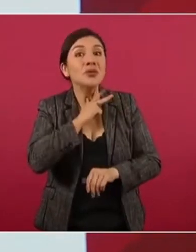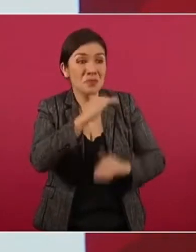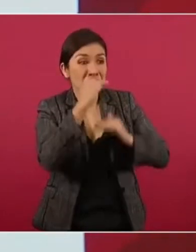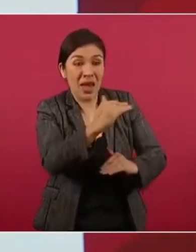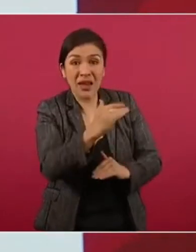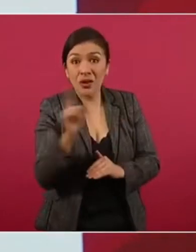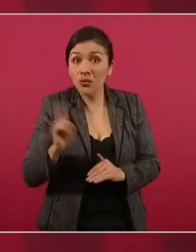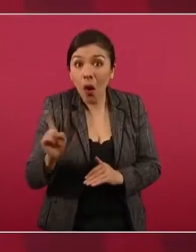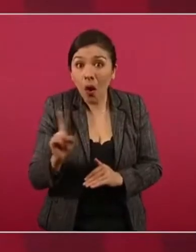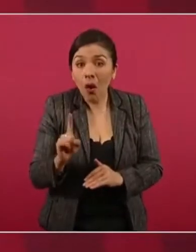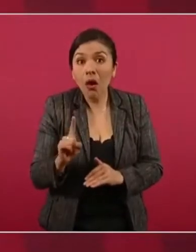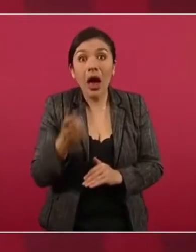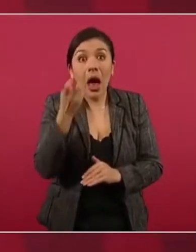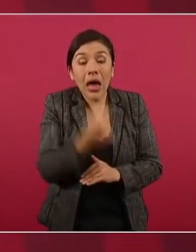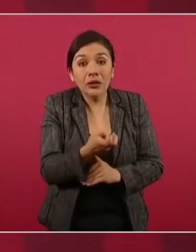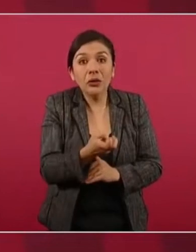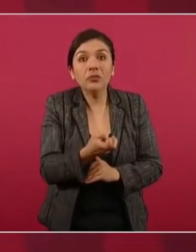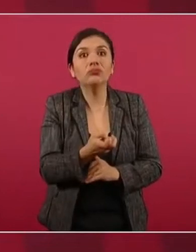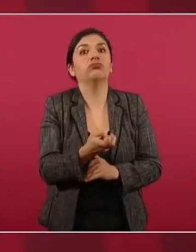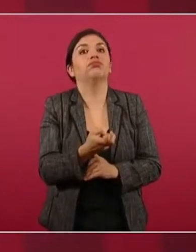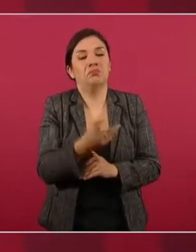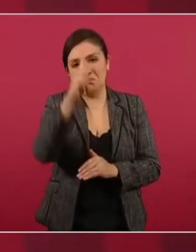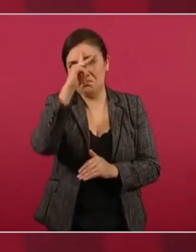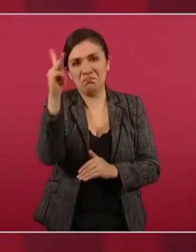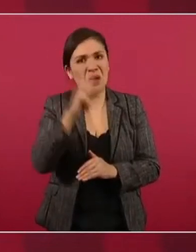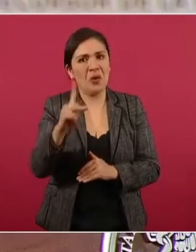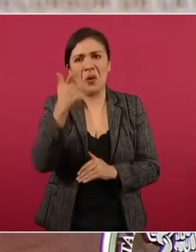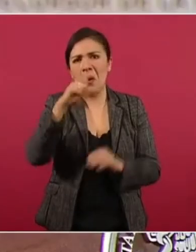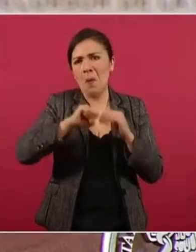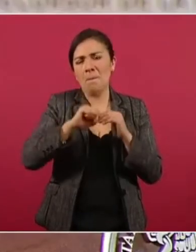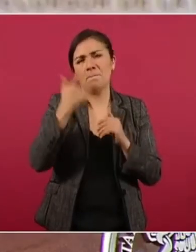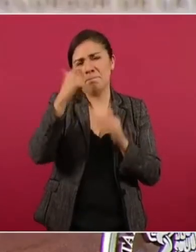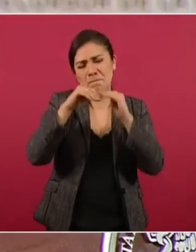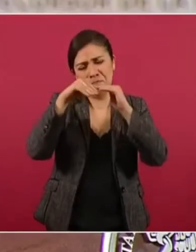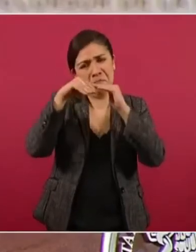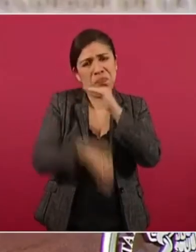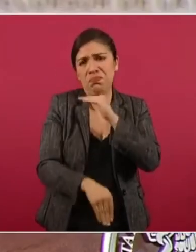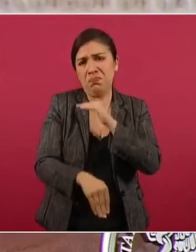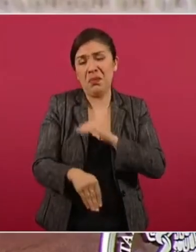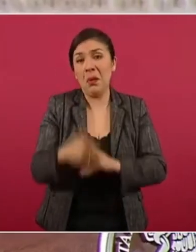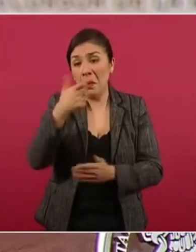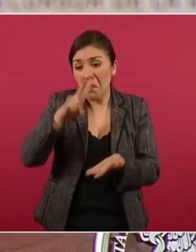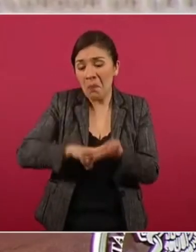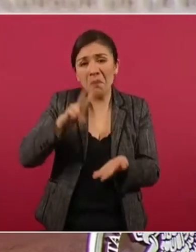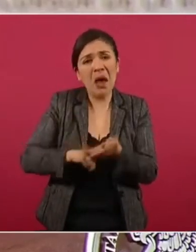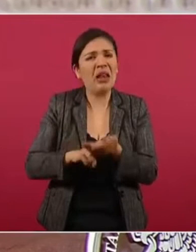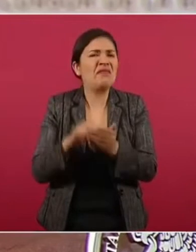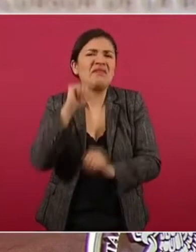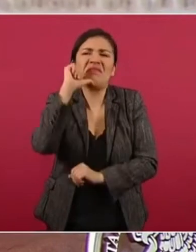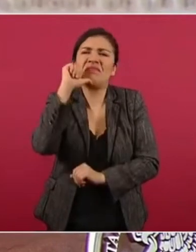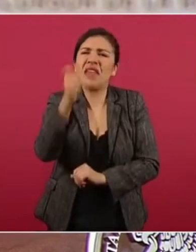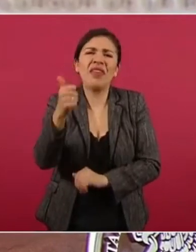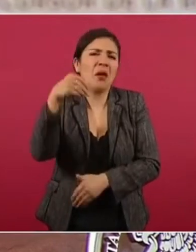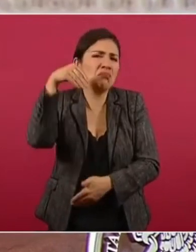me dijo, se va a derrumbar el precio, no va a costar el petróleo.